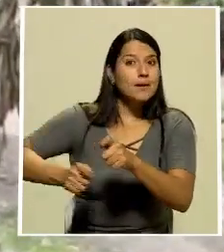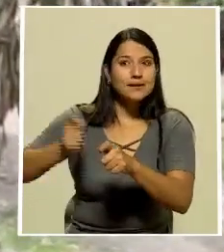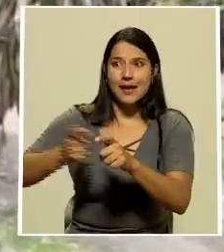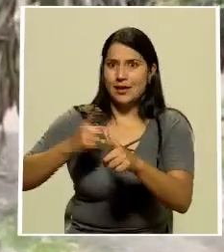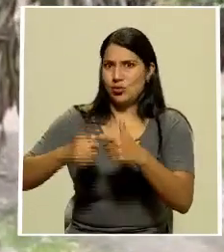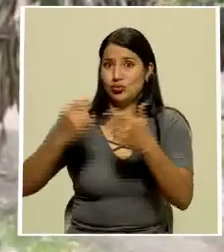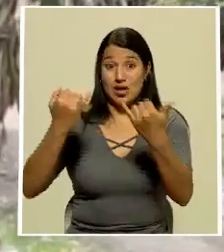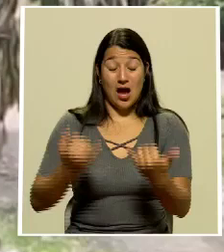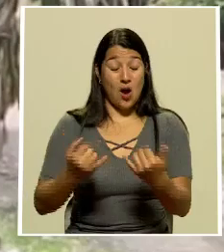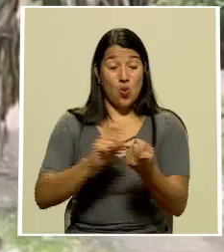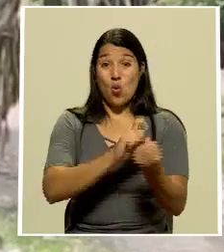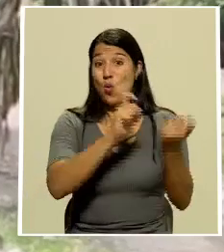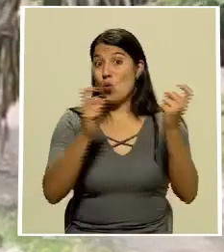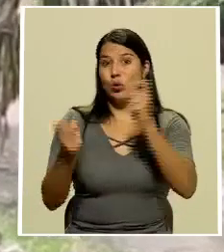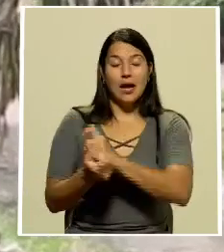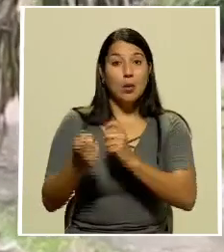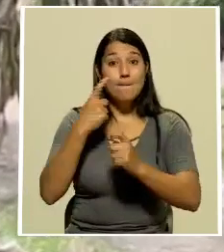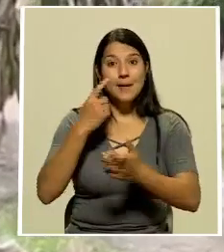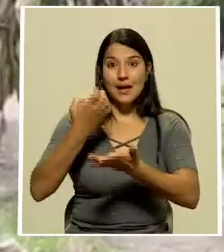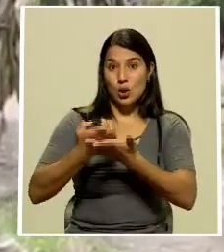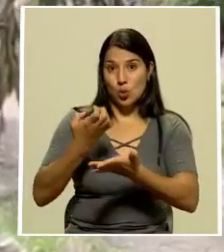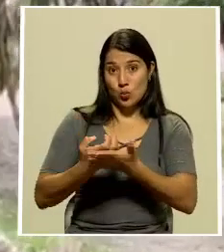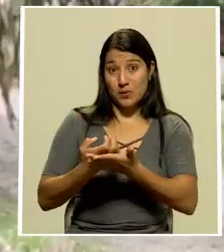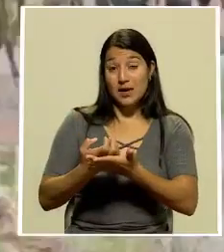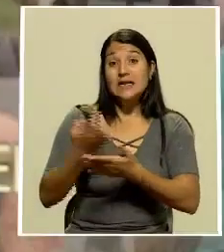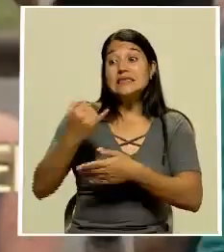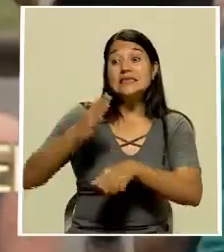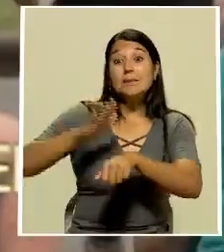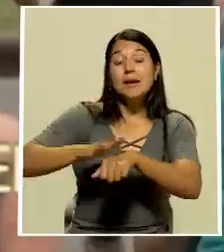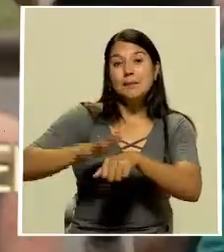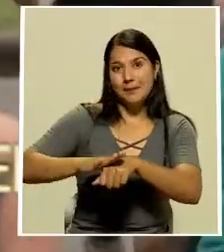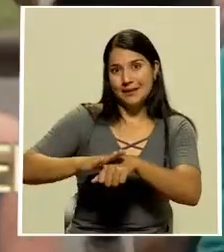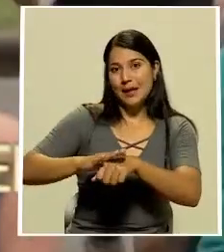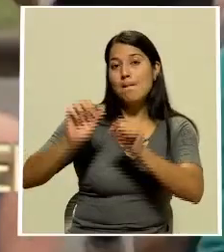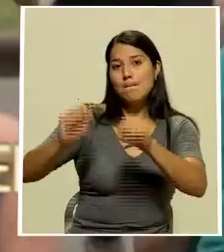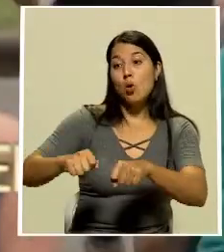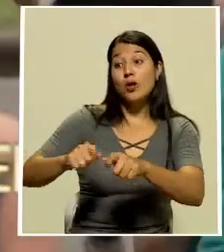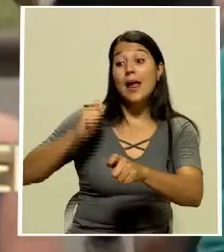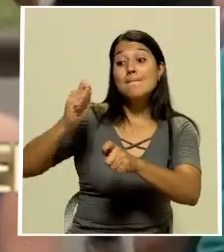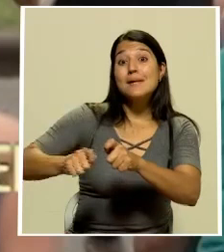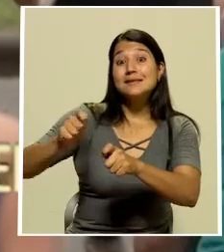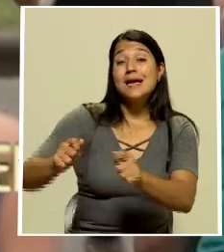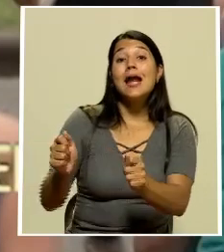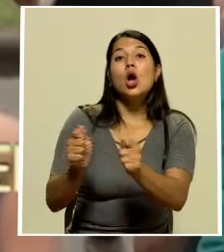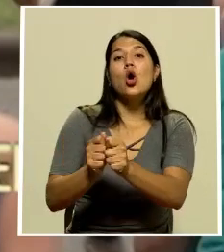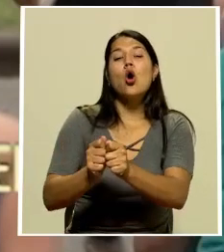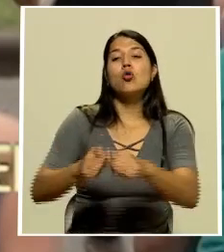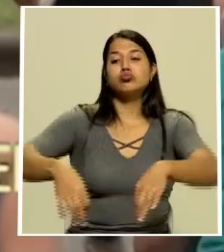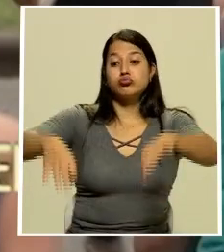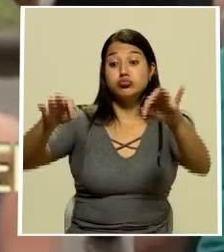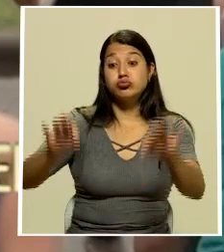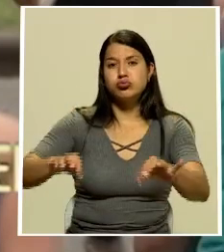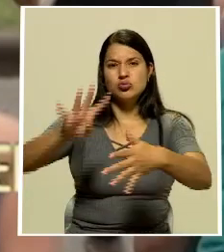se va a hacer realidad la economía si se da la pesca de arrastre. Para el trimestre móvil comprendido entre junio, julio y agosto,